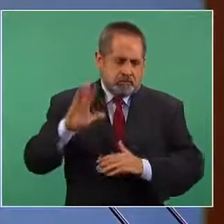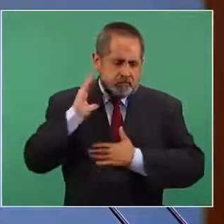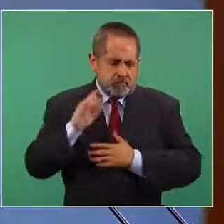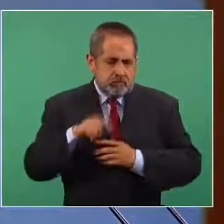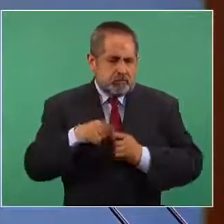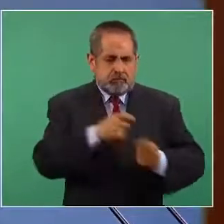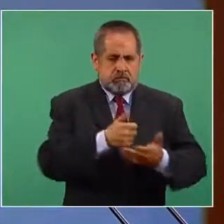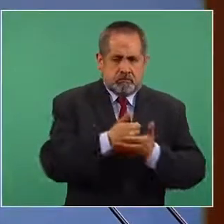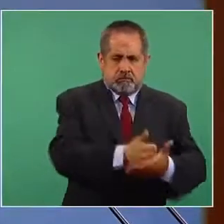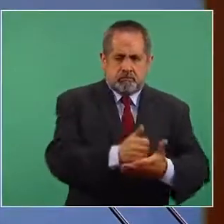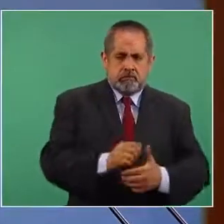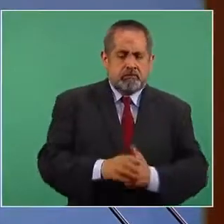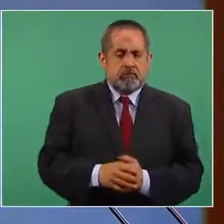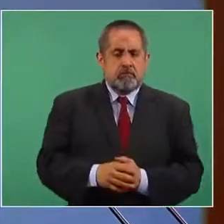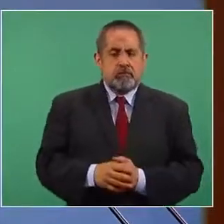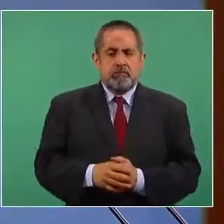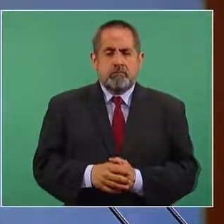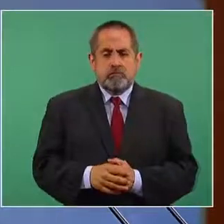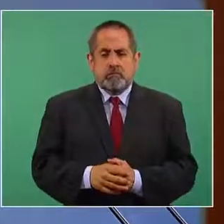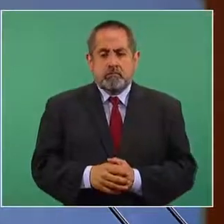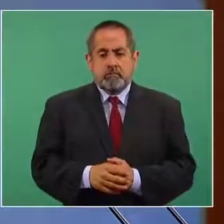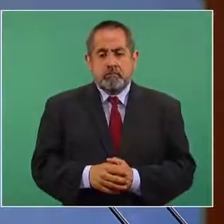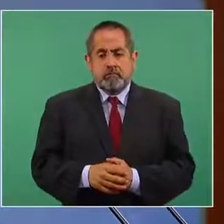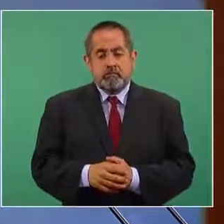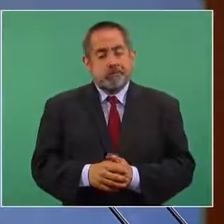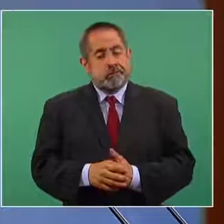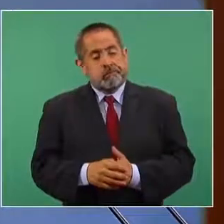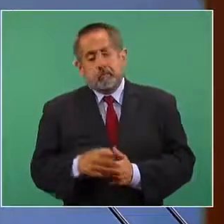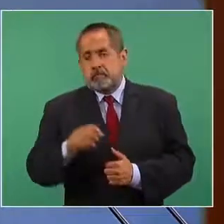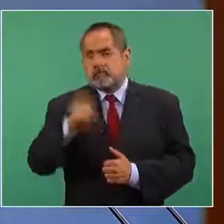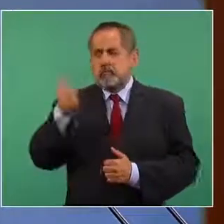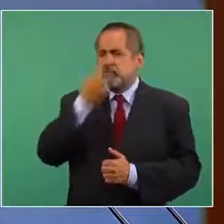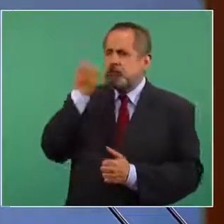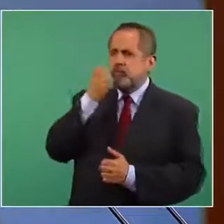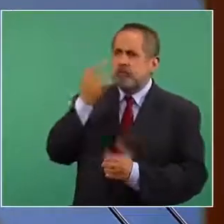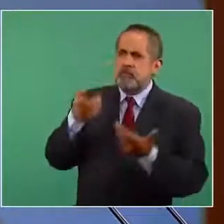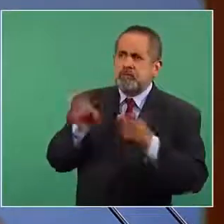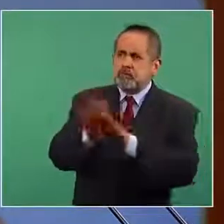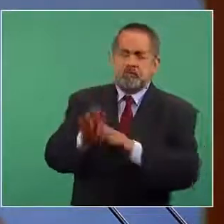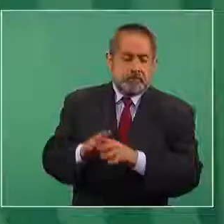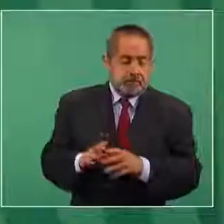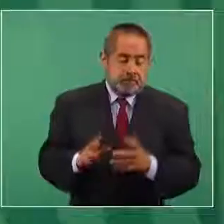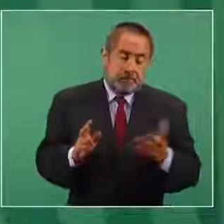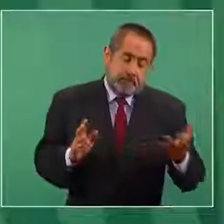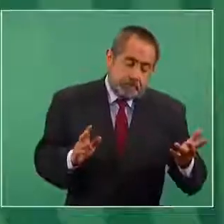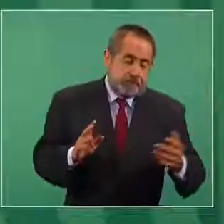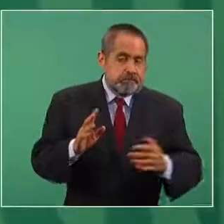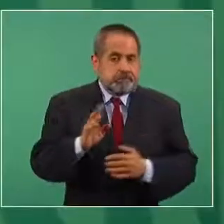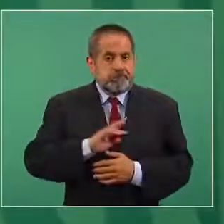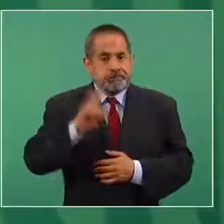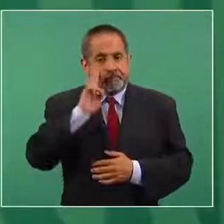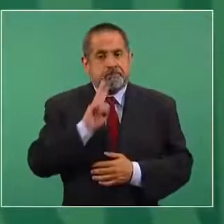compromiso. Sí, los que ya cerraron. Y lo otro vamos viendo,